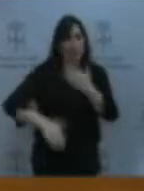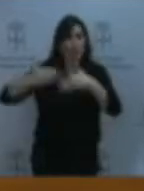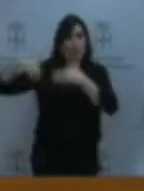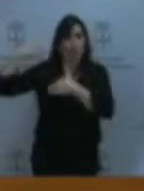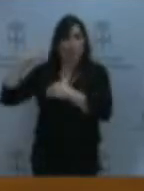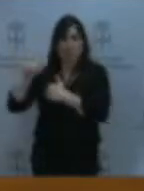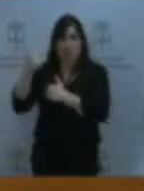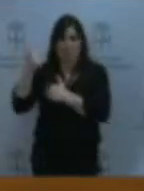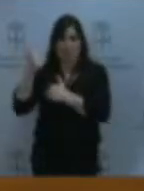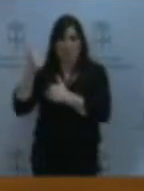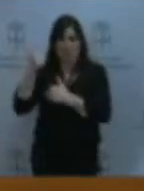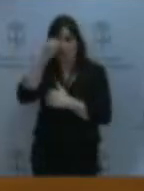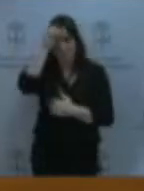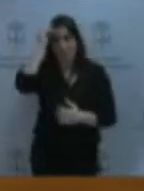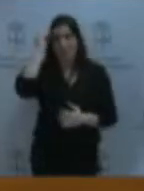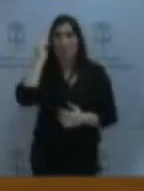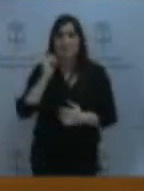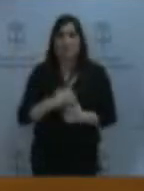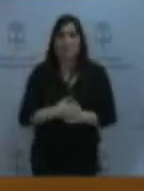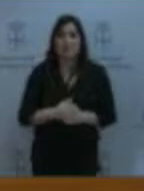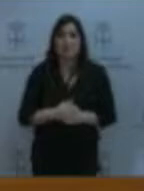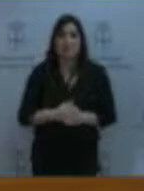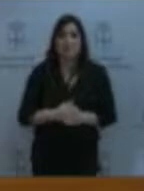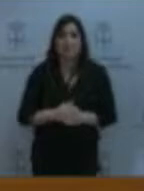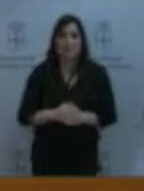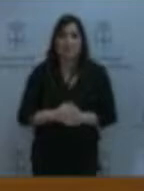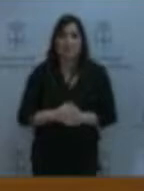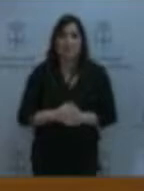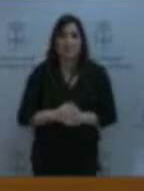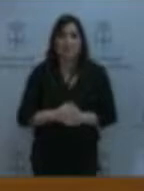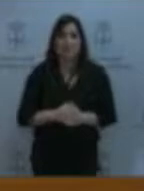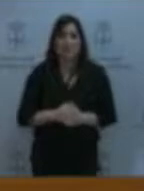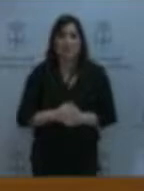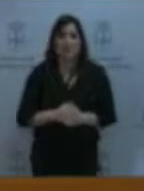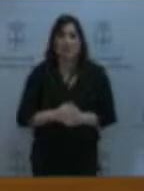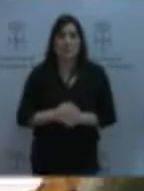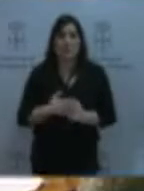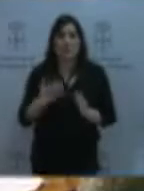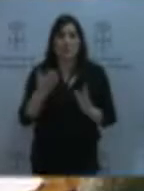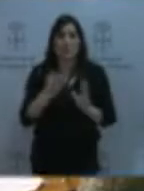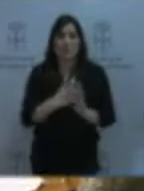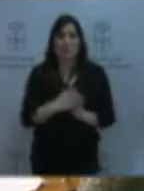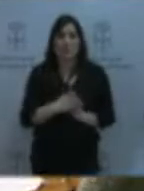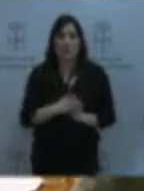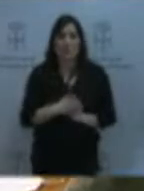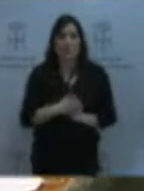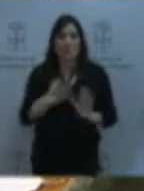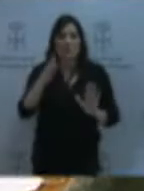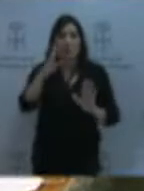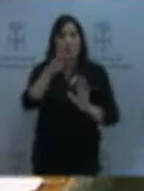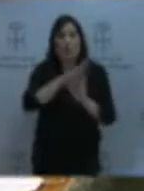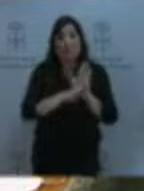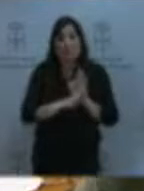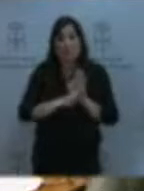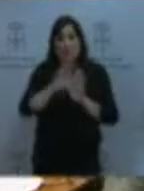Sin entrar en cuáles fueron las condiciones que se fijaban en este estatuto básico, lo que sí hubo fue